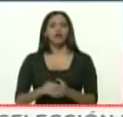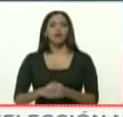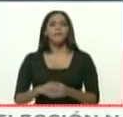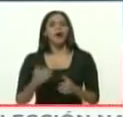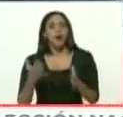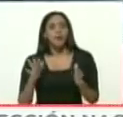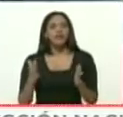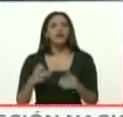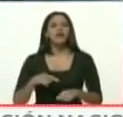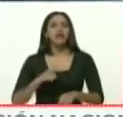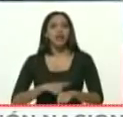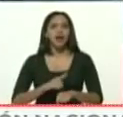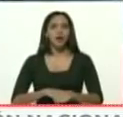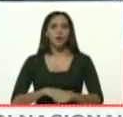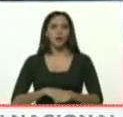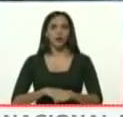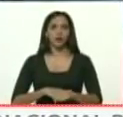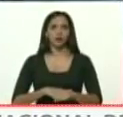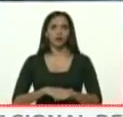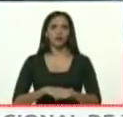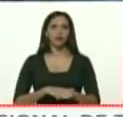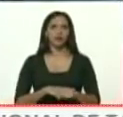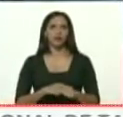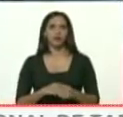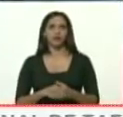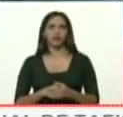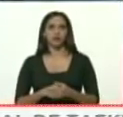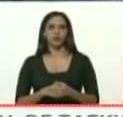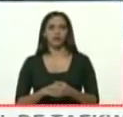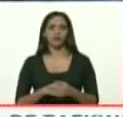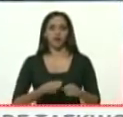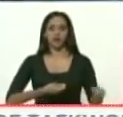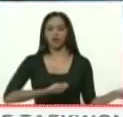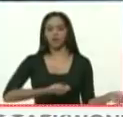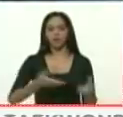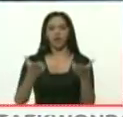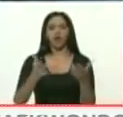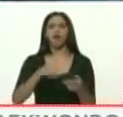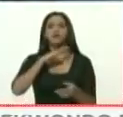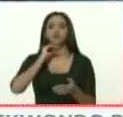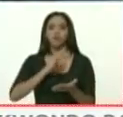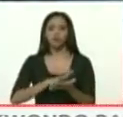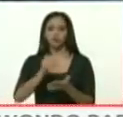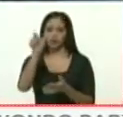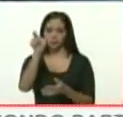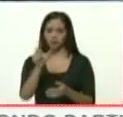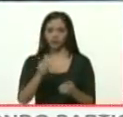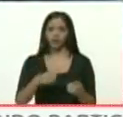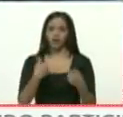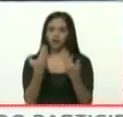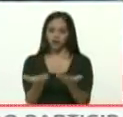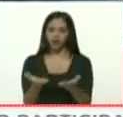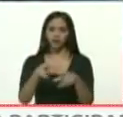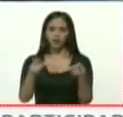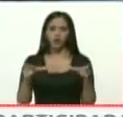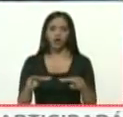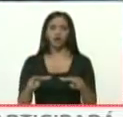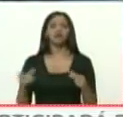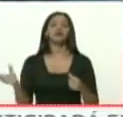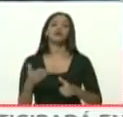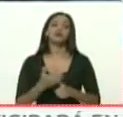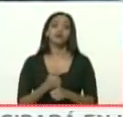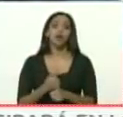hora donde fue dejado el fallecido en ese lugar. Y conseguimos, pues,